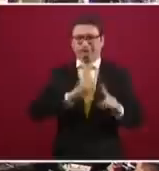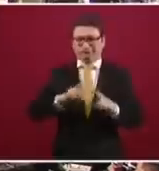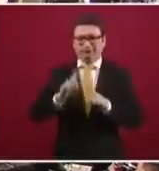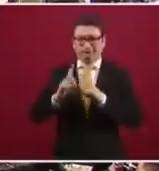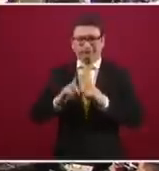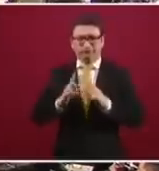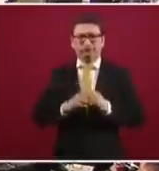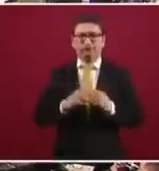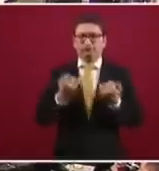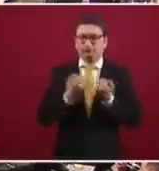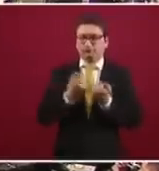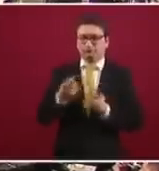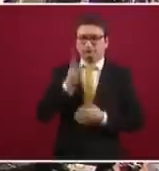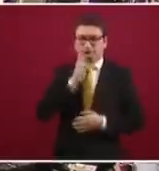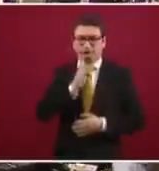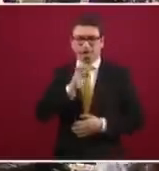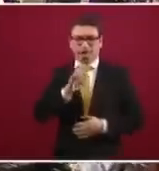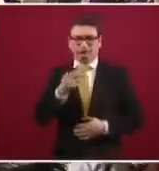Eugenia León